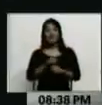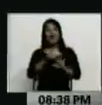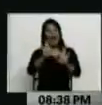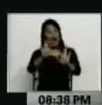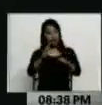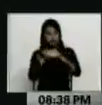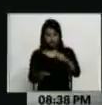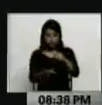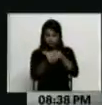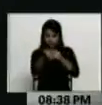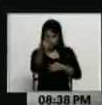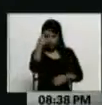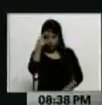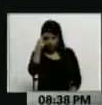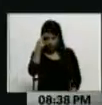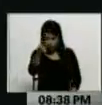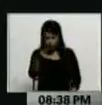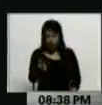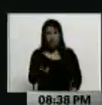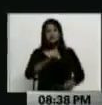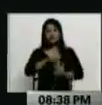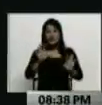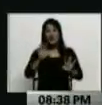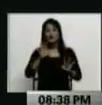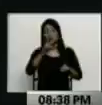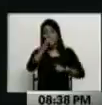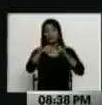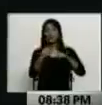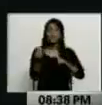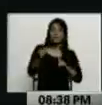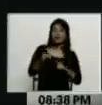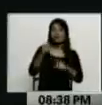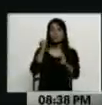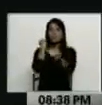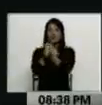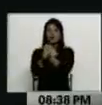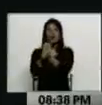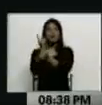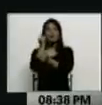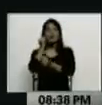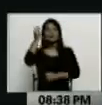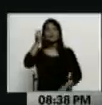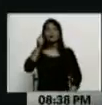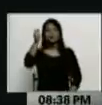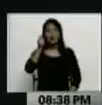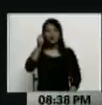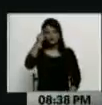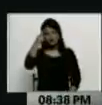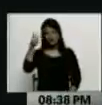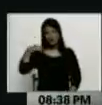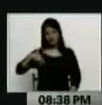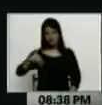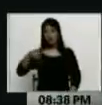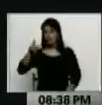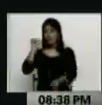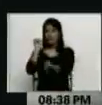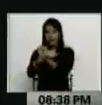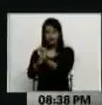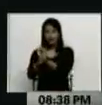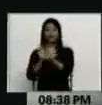de de detenida milagr sala diputada en